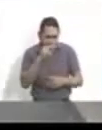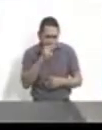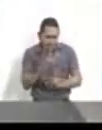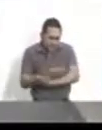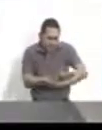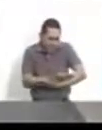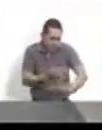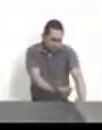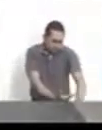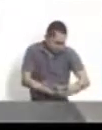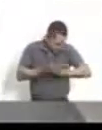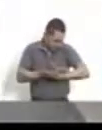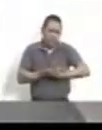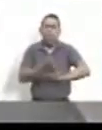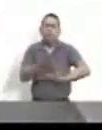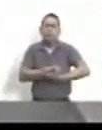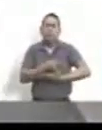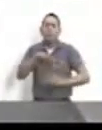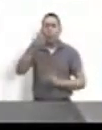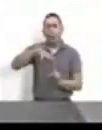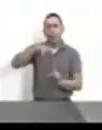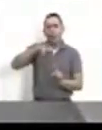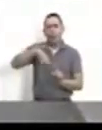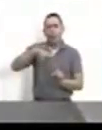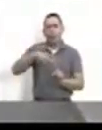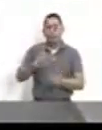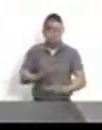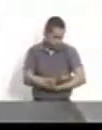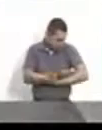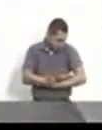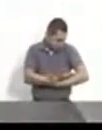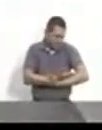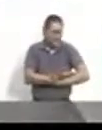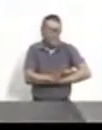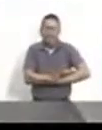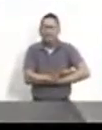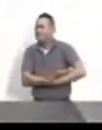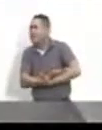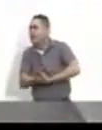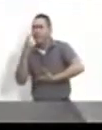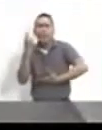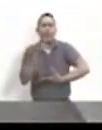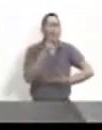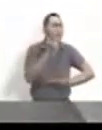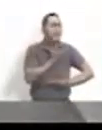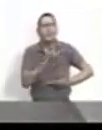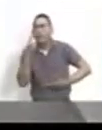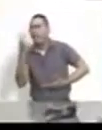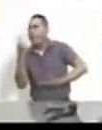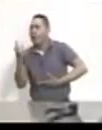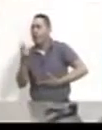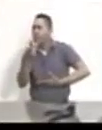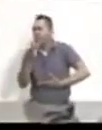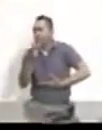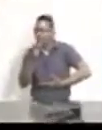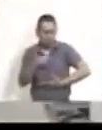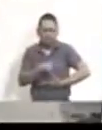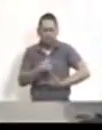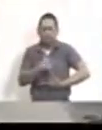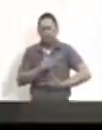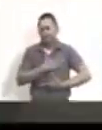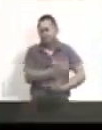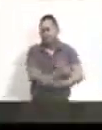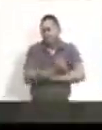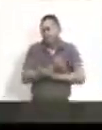el patrullero Arévalo, quiere saber el estado de salud y estaría dispuesto a adoptarlo solo si sus padres han fallecido. De